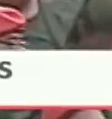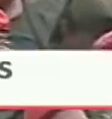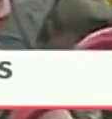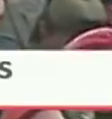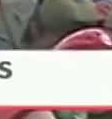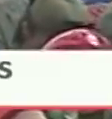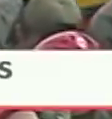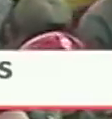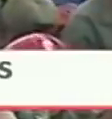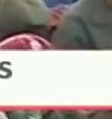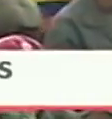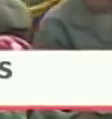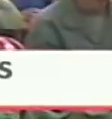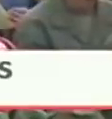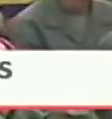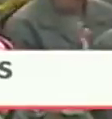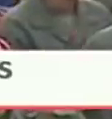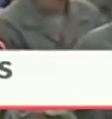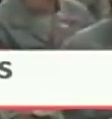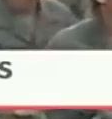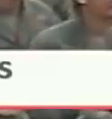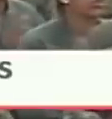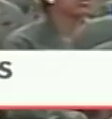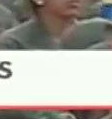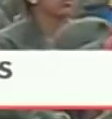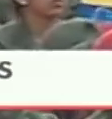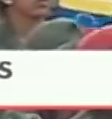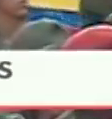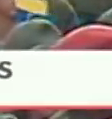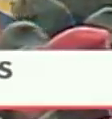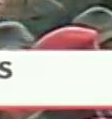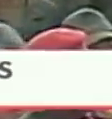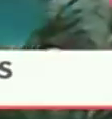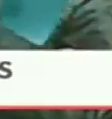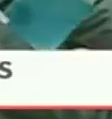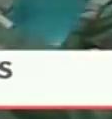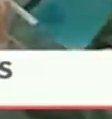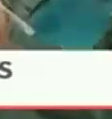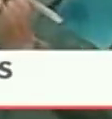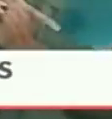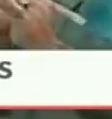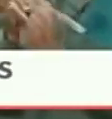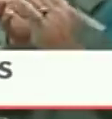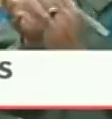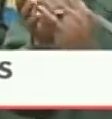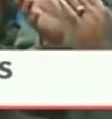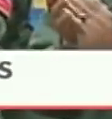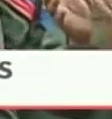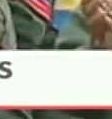cuerpo castrense y que ahora asumen una importante tarea de producción.